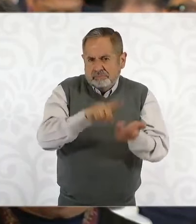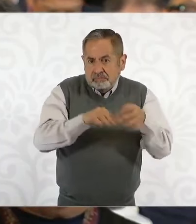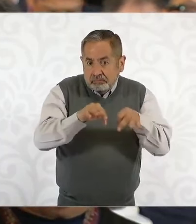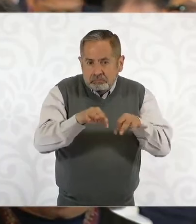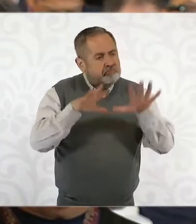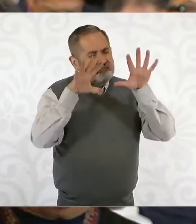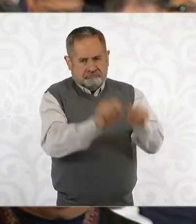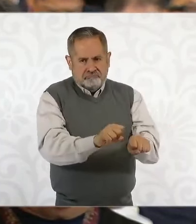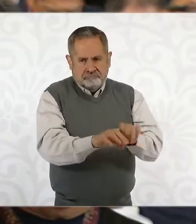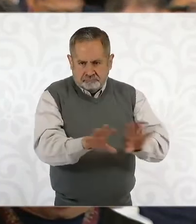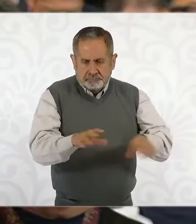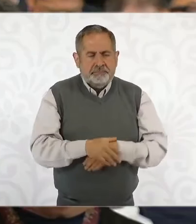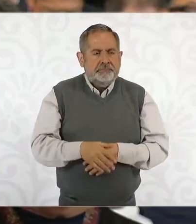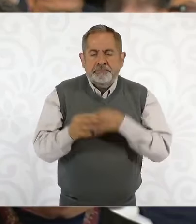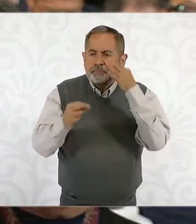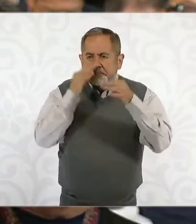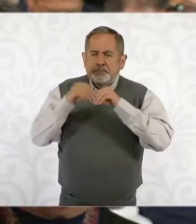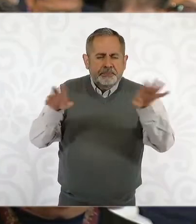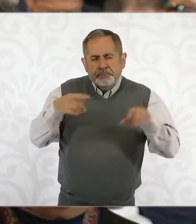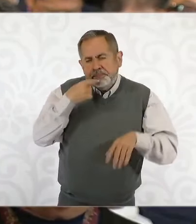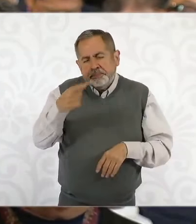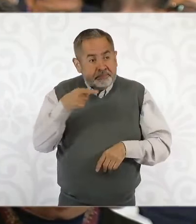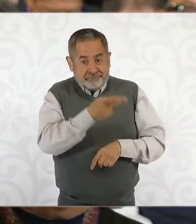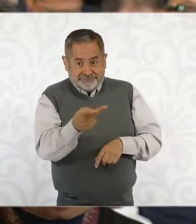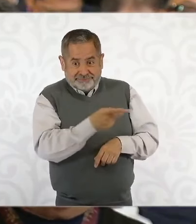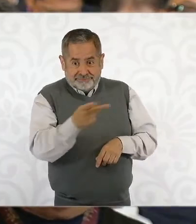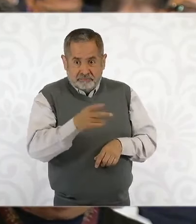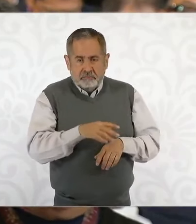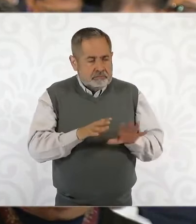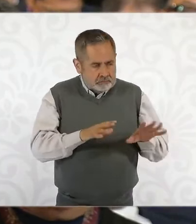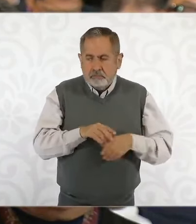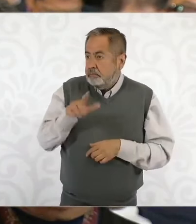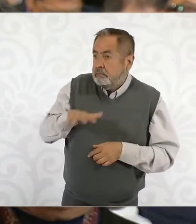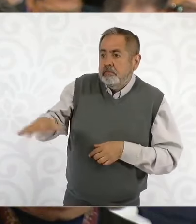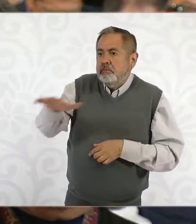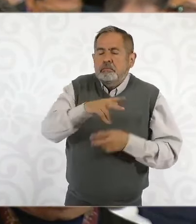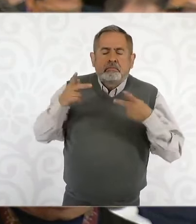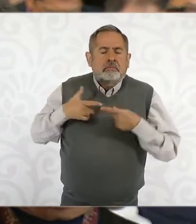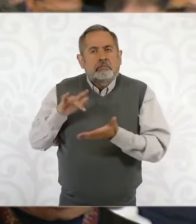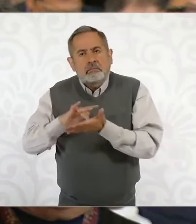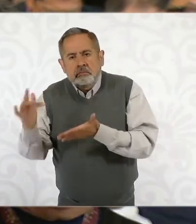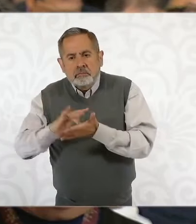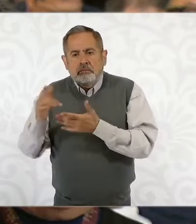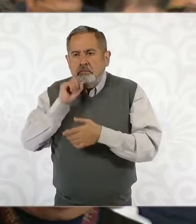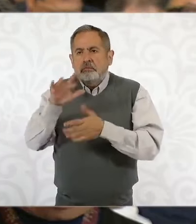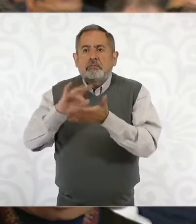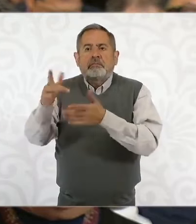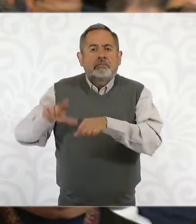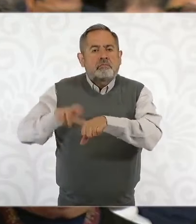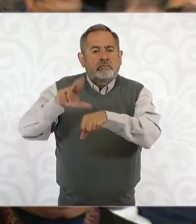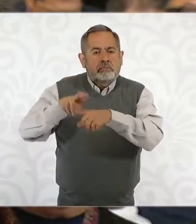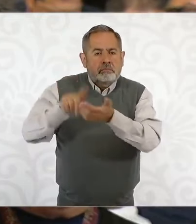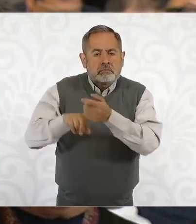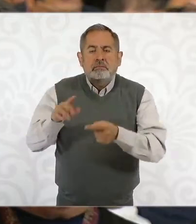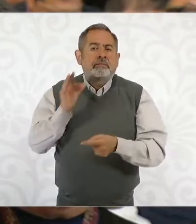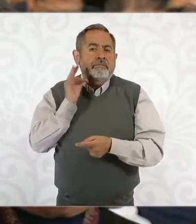presidenta, decirle que medios de comunicación refieren que los empresarios están muy agradecidos con usted, con la gobernadora Delfina Gómez y el fiscal mexiquense José